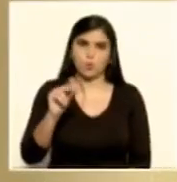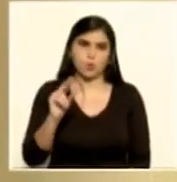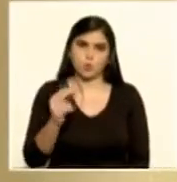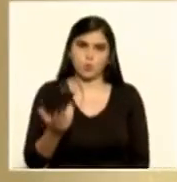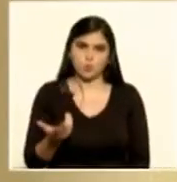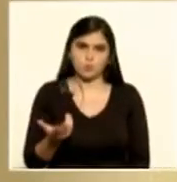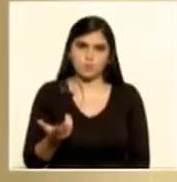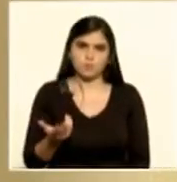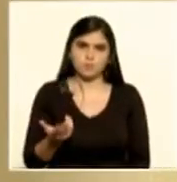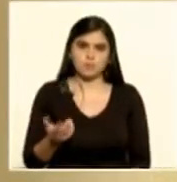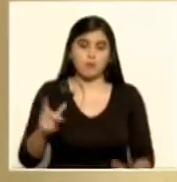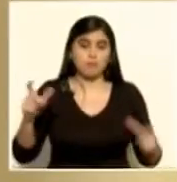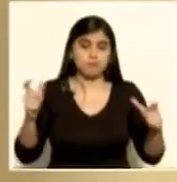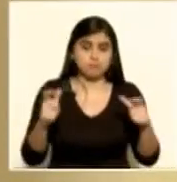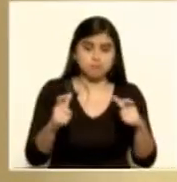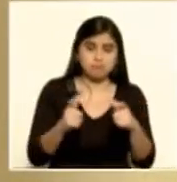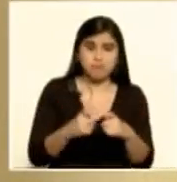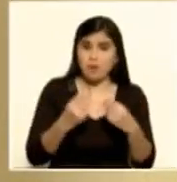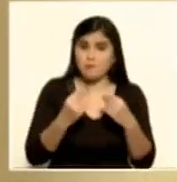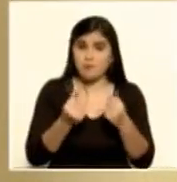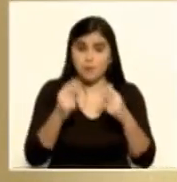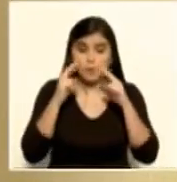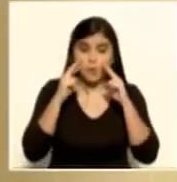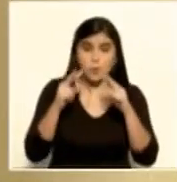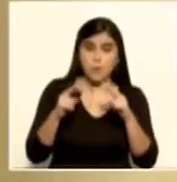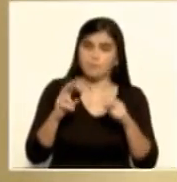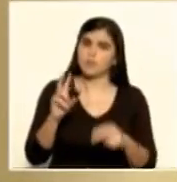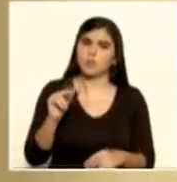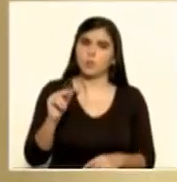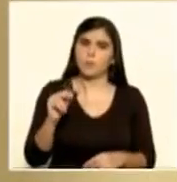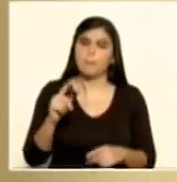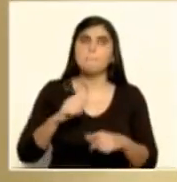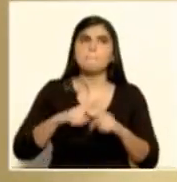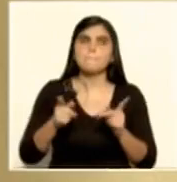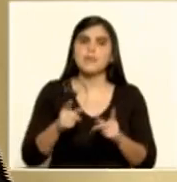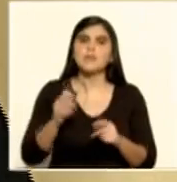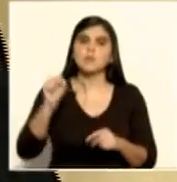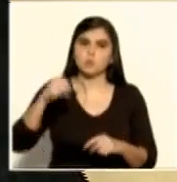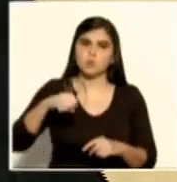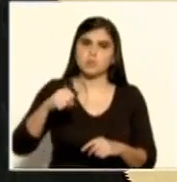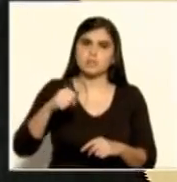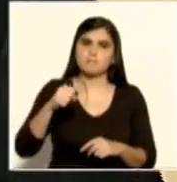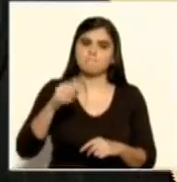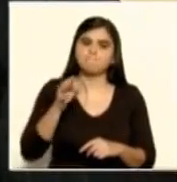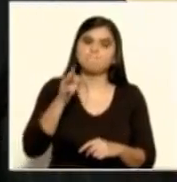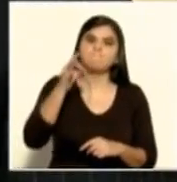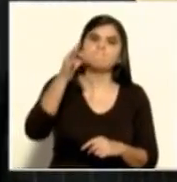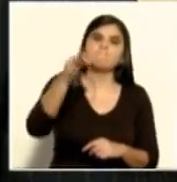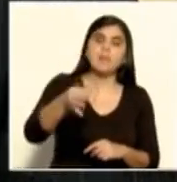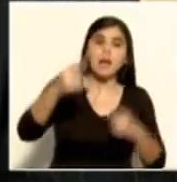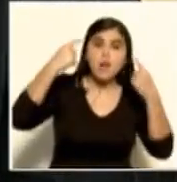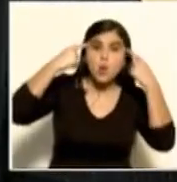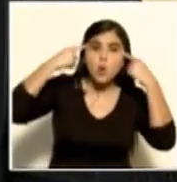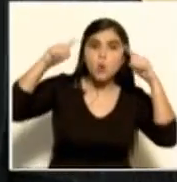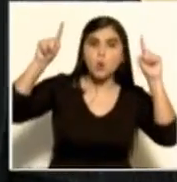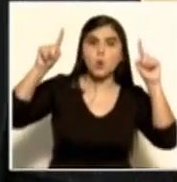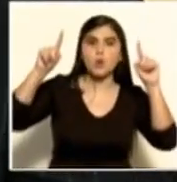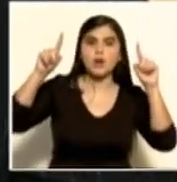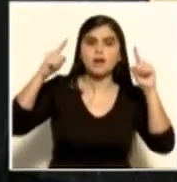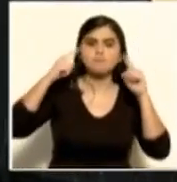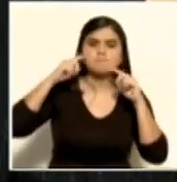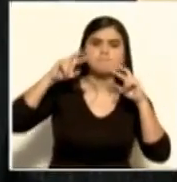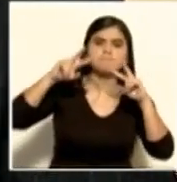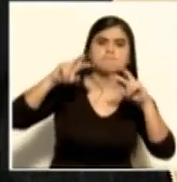inmediata una reducción de casos, pero sí el que logremos tener ese